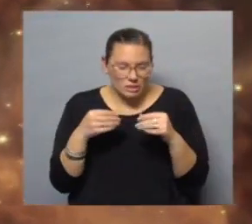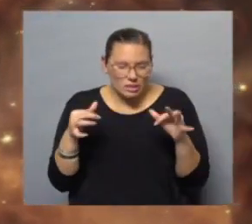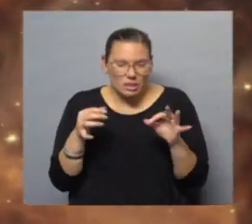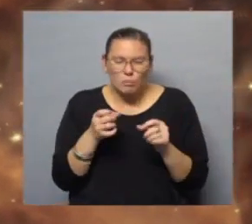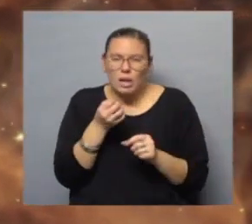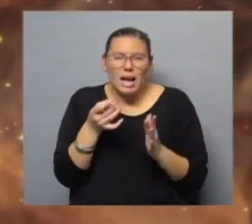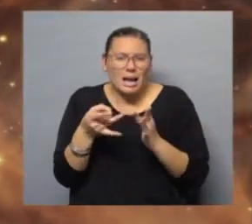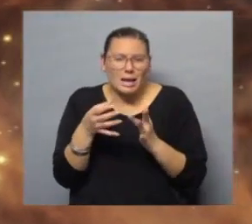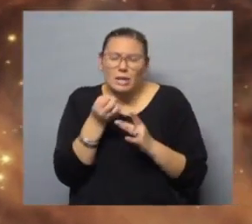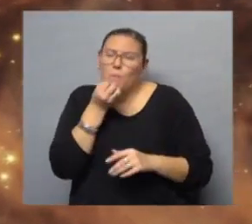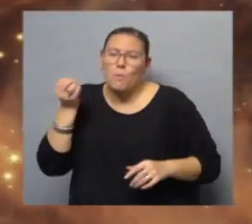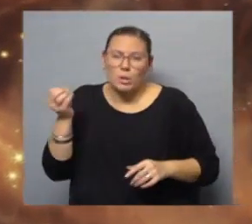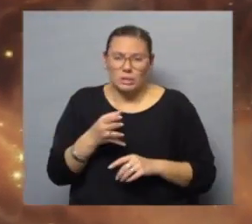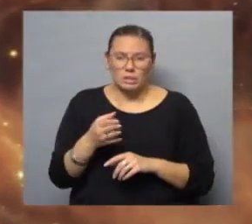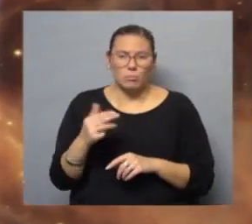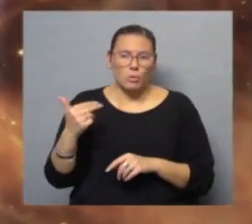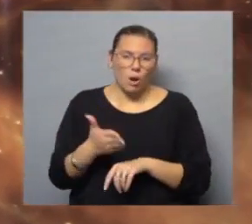resolución espacial sin precedentes.